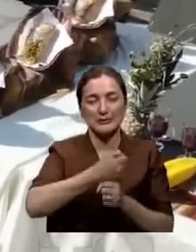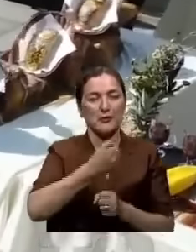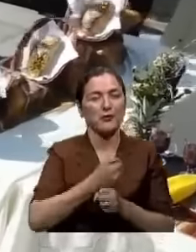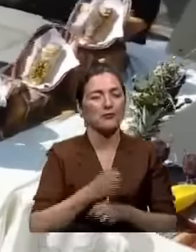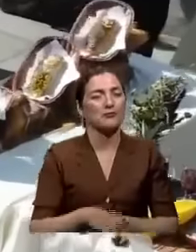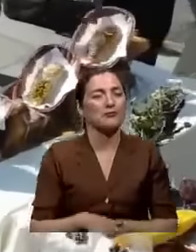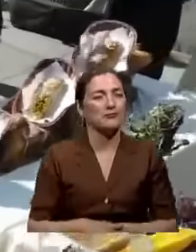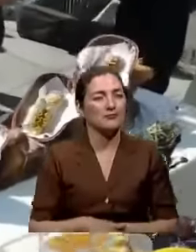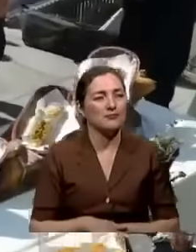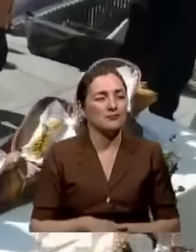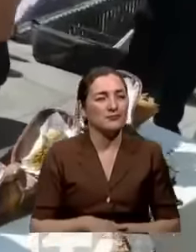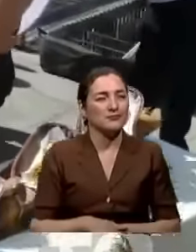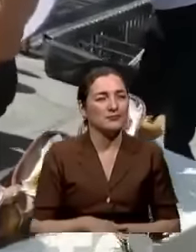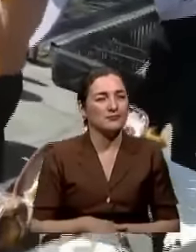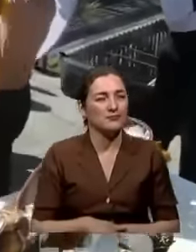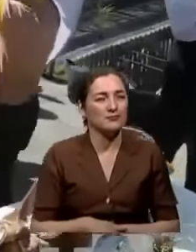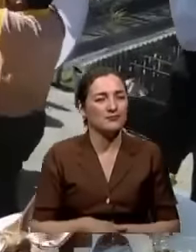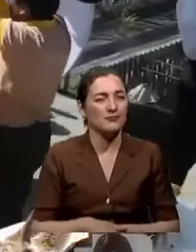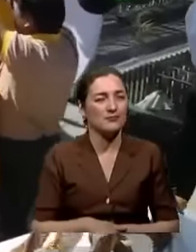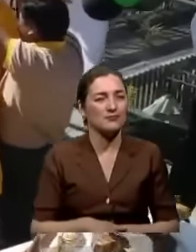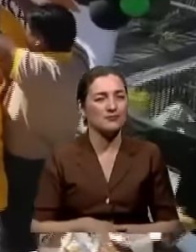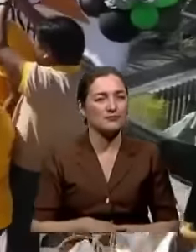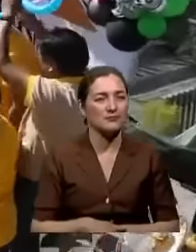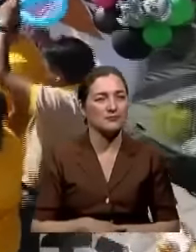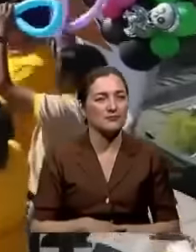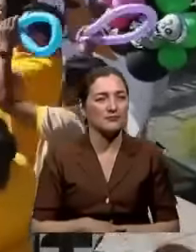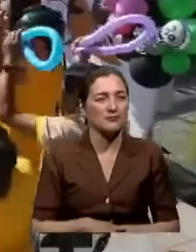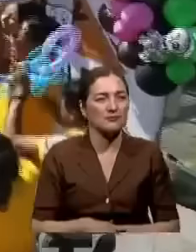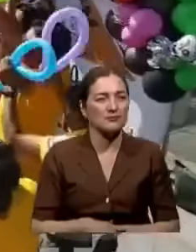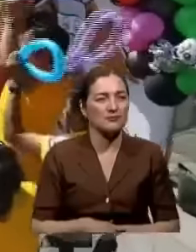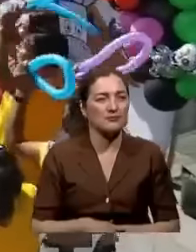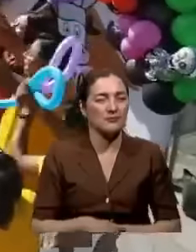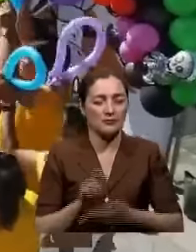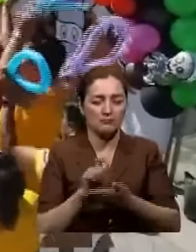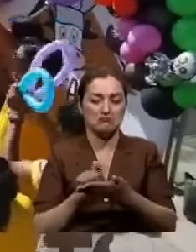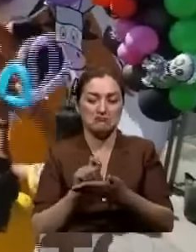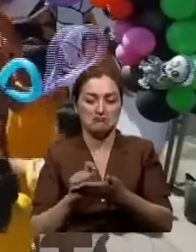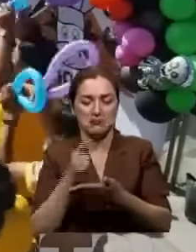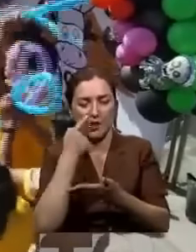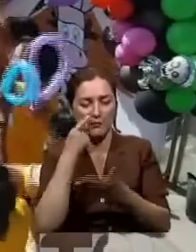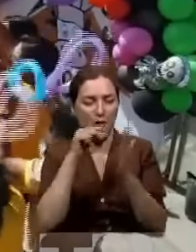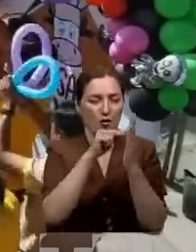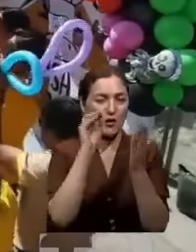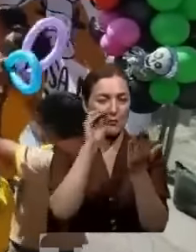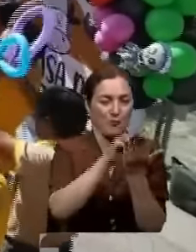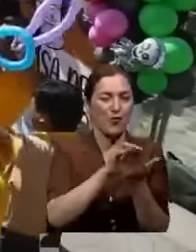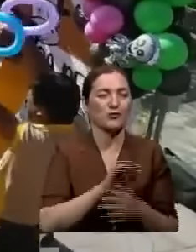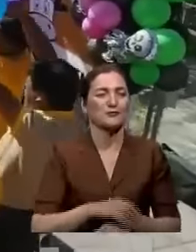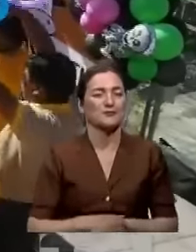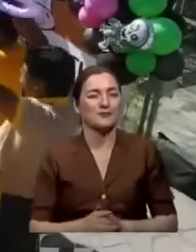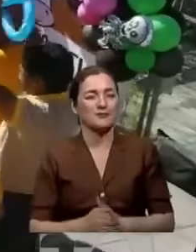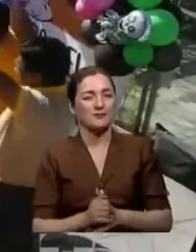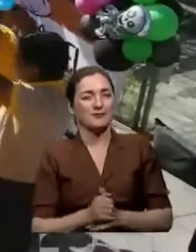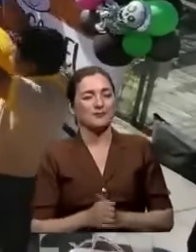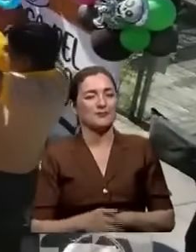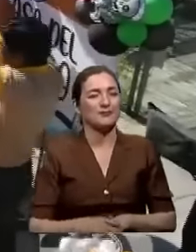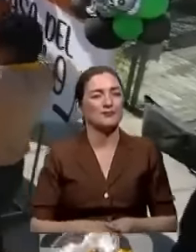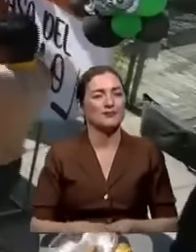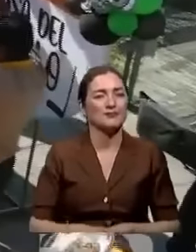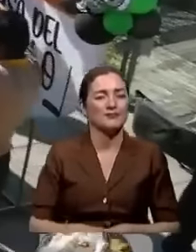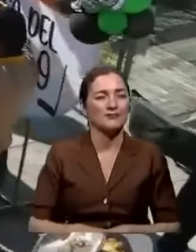jurado calificador. Y ustedes ya pueden ver, también están realizando sus apuntes, sus anotaciones para verificar al final también cuál es